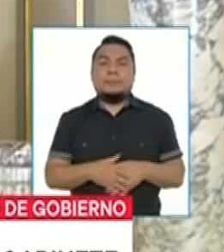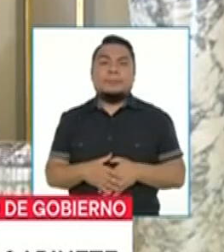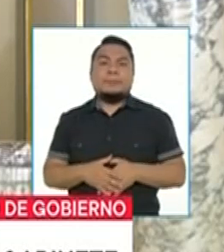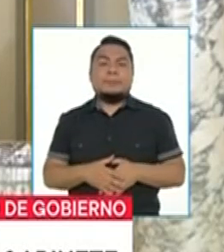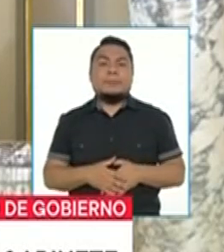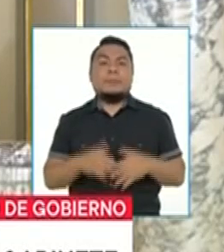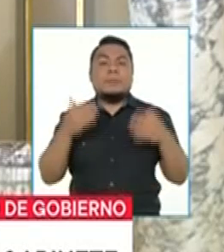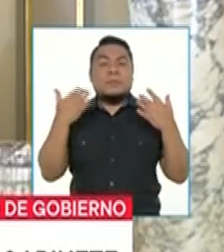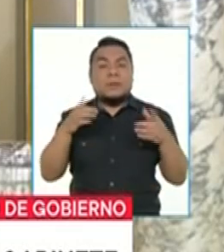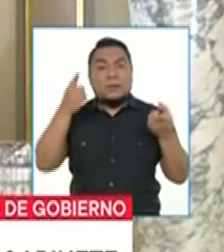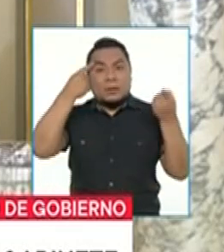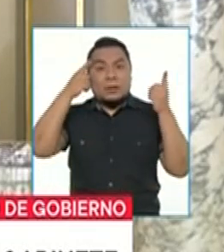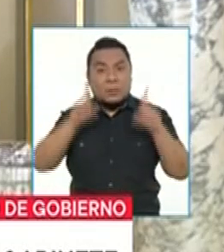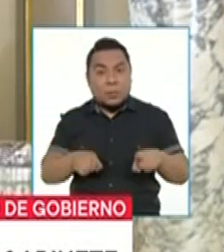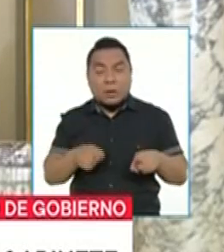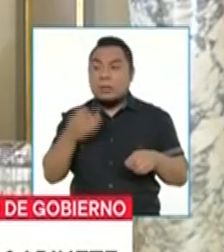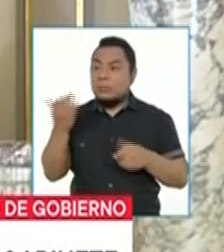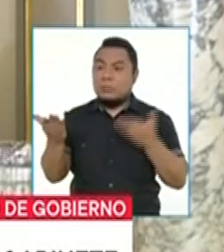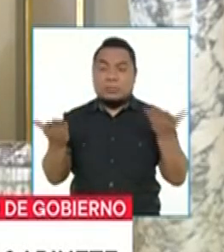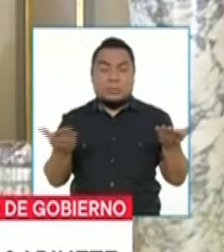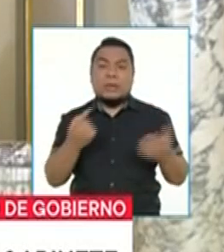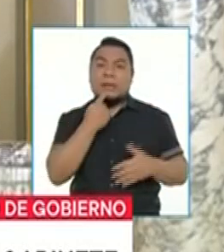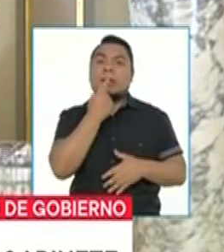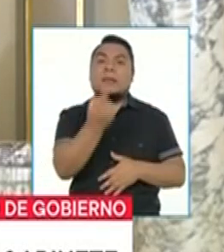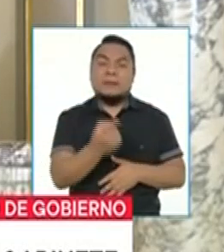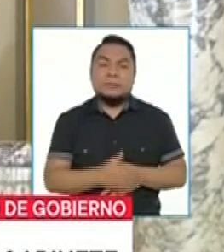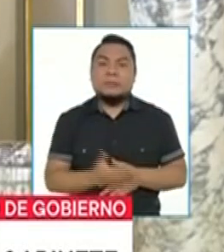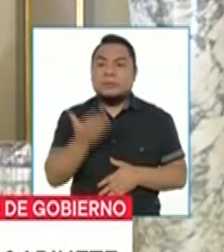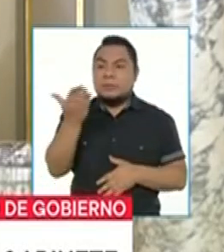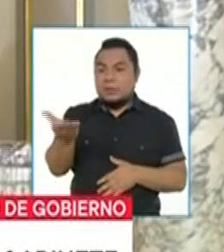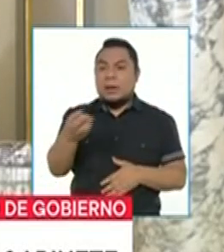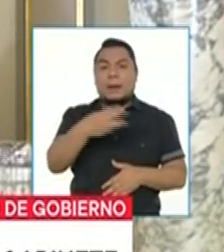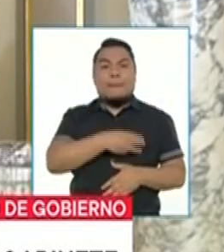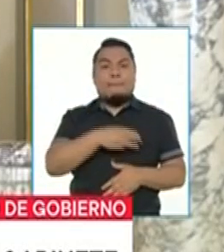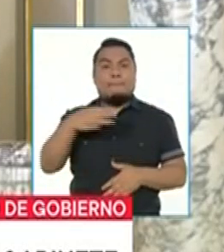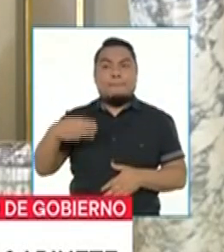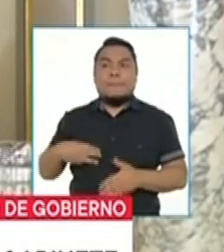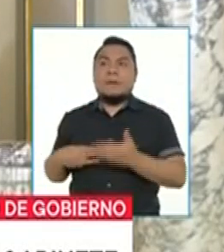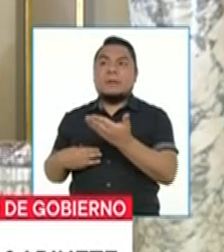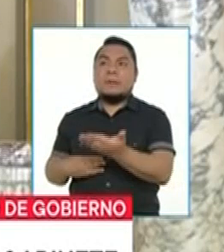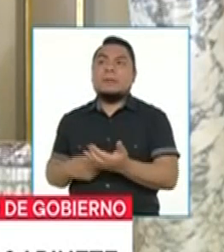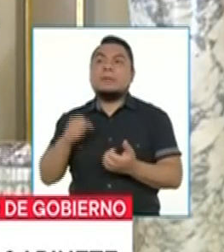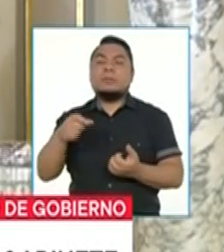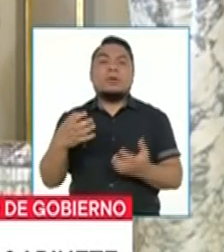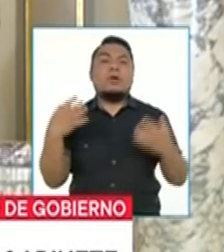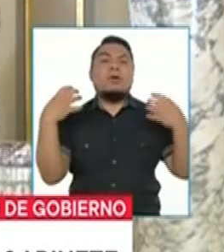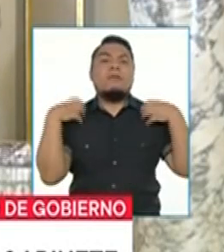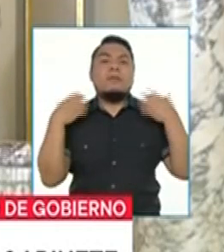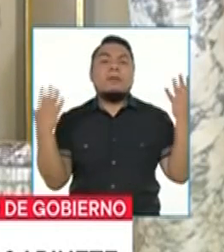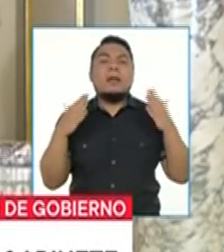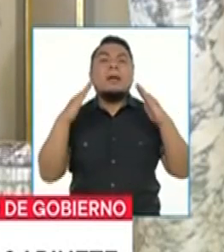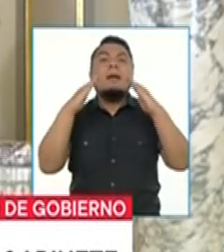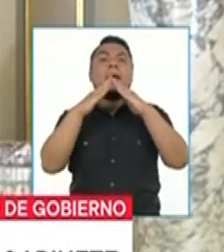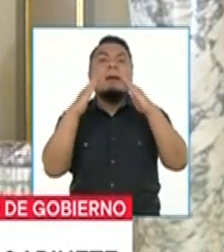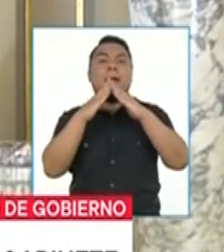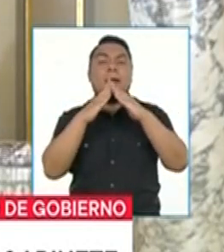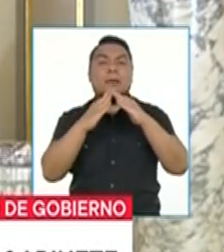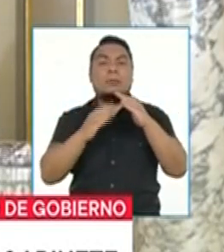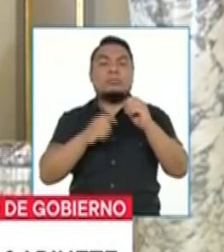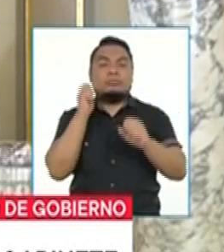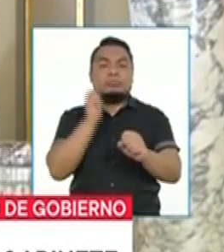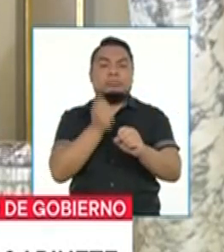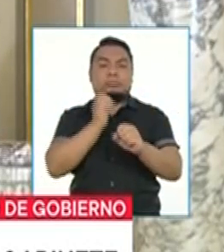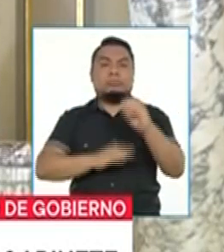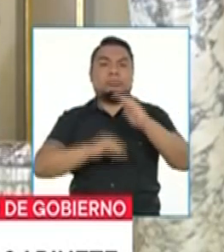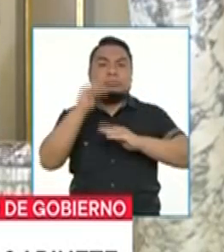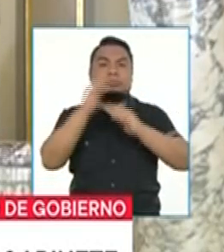político por la paridad. La participación activa de las mujeres en política con un perfil técnico que lo respalde es un